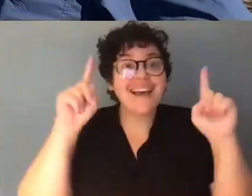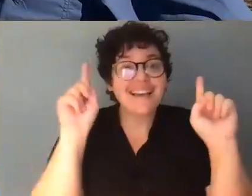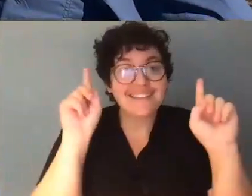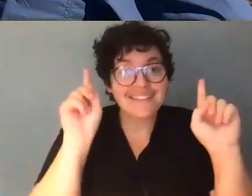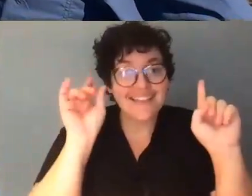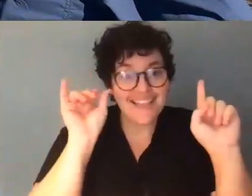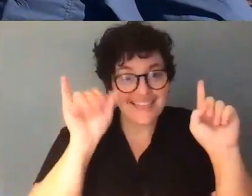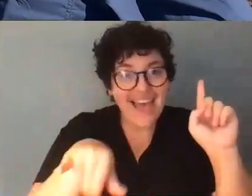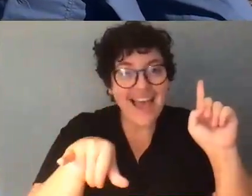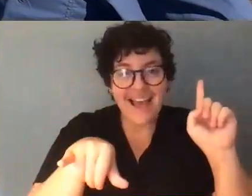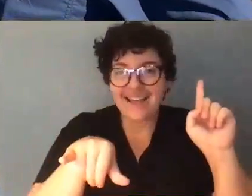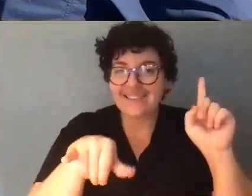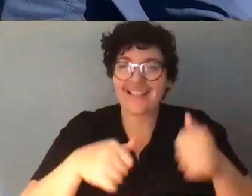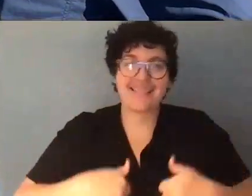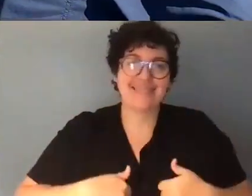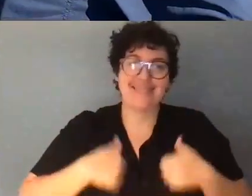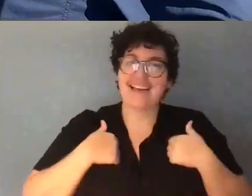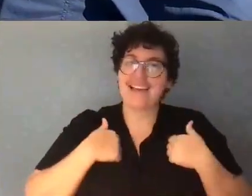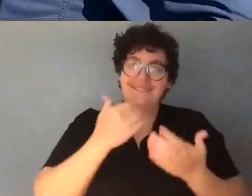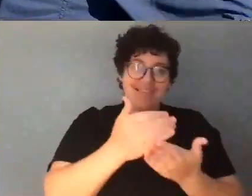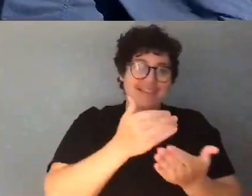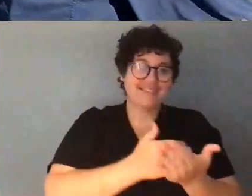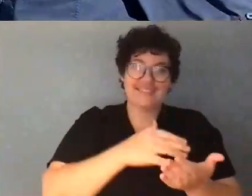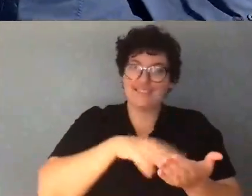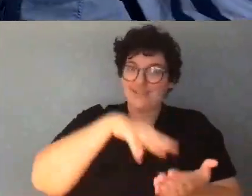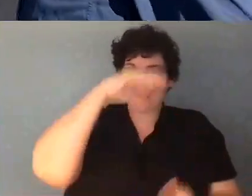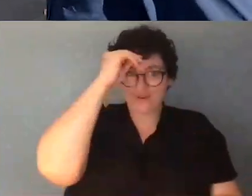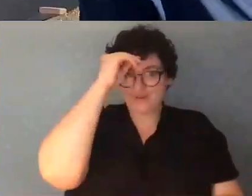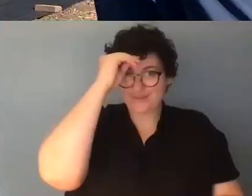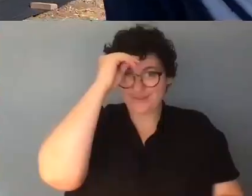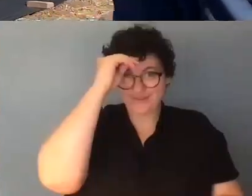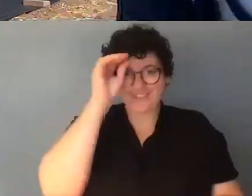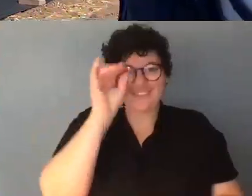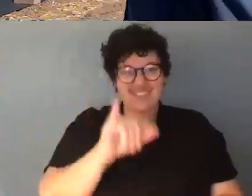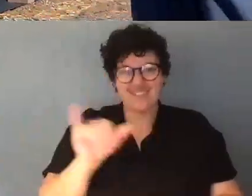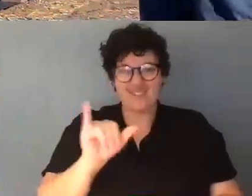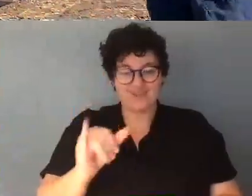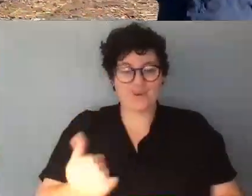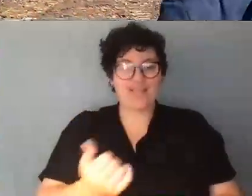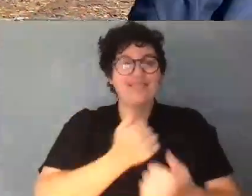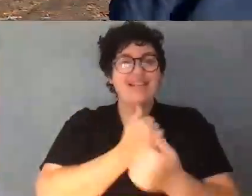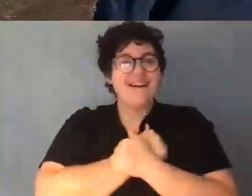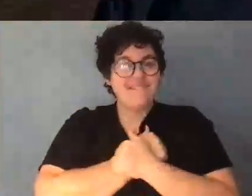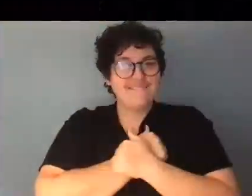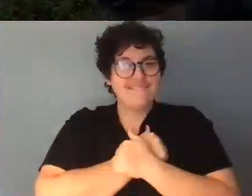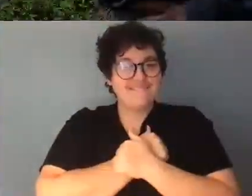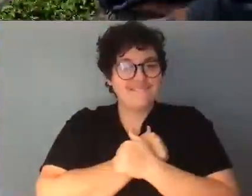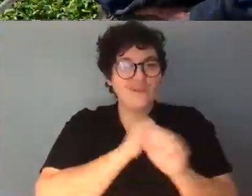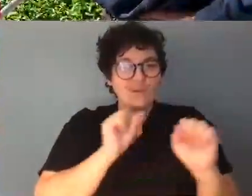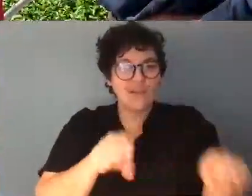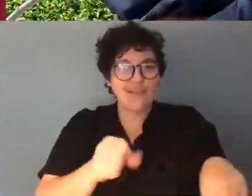linda cuando se da. Sabe a limón, insisto. Aprendizaje. Aprendizaje.